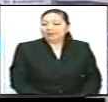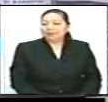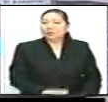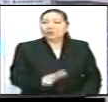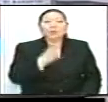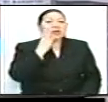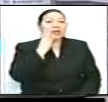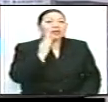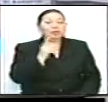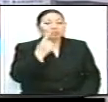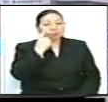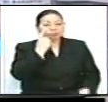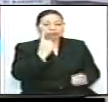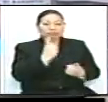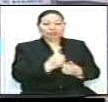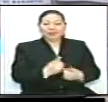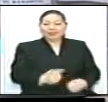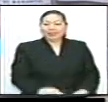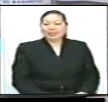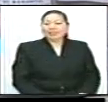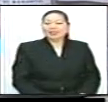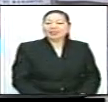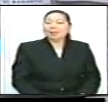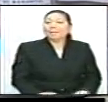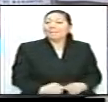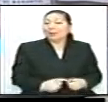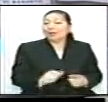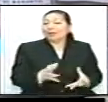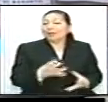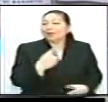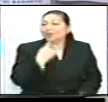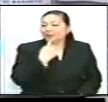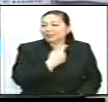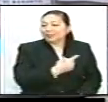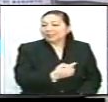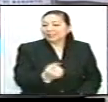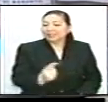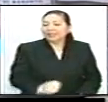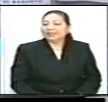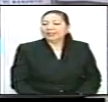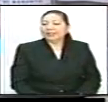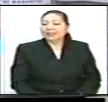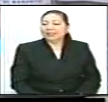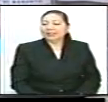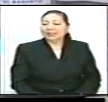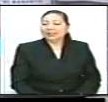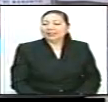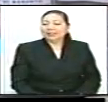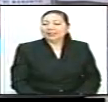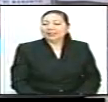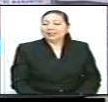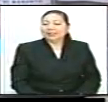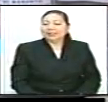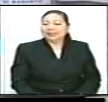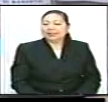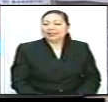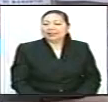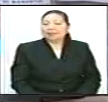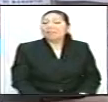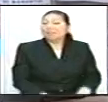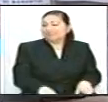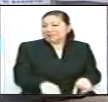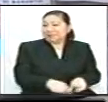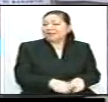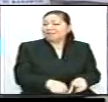su experiencia y de su conocimiento, por supuesto. Pero quiero finalizar, señor, simplemente en lo siguiente.